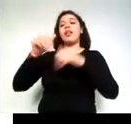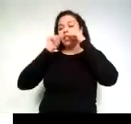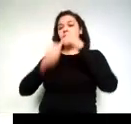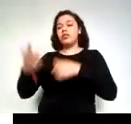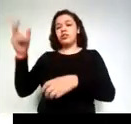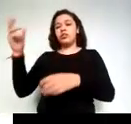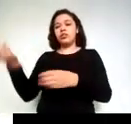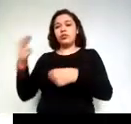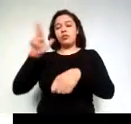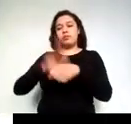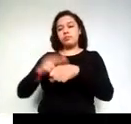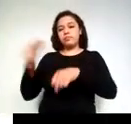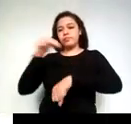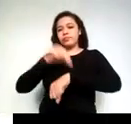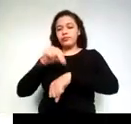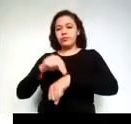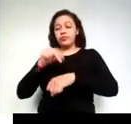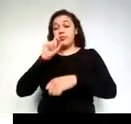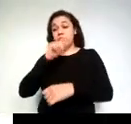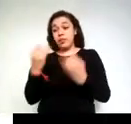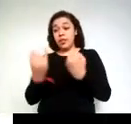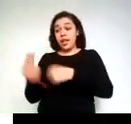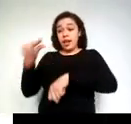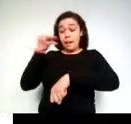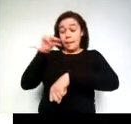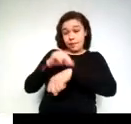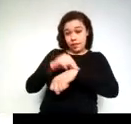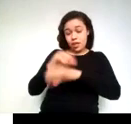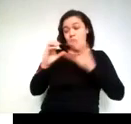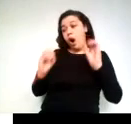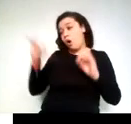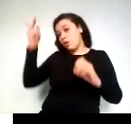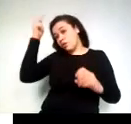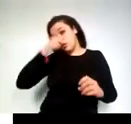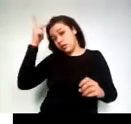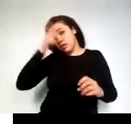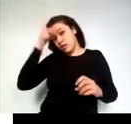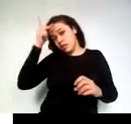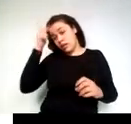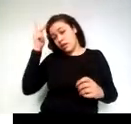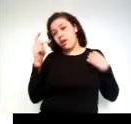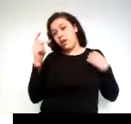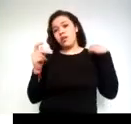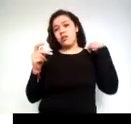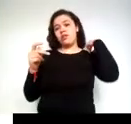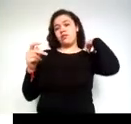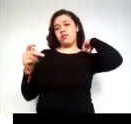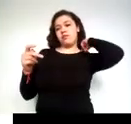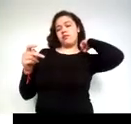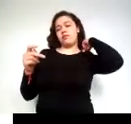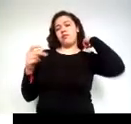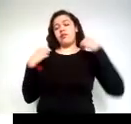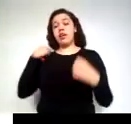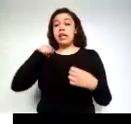la norma. Y es el médico o el psicólogo, en caso de que sea derivado a esta atención, quien va a